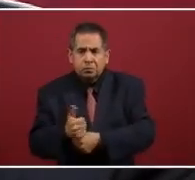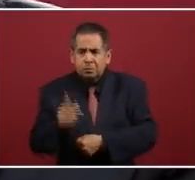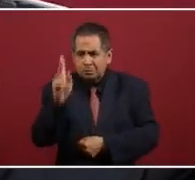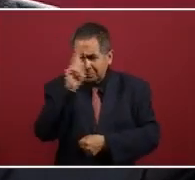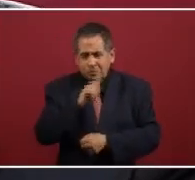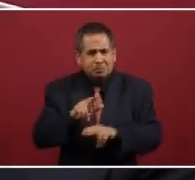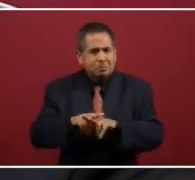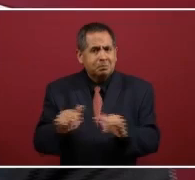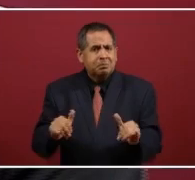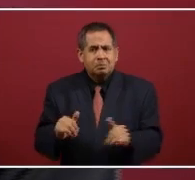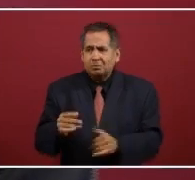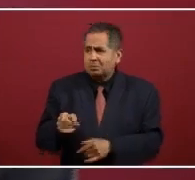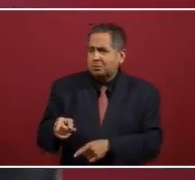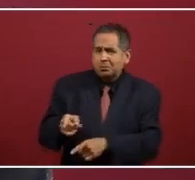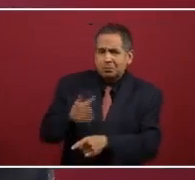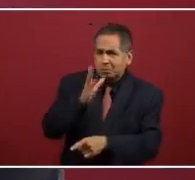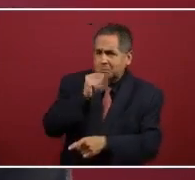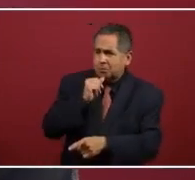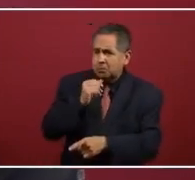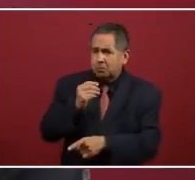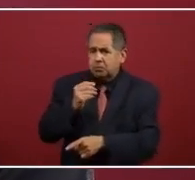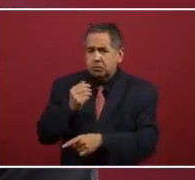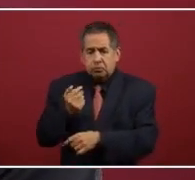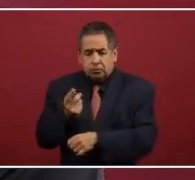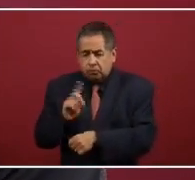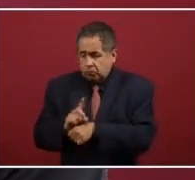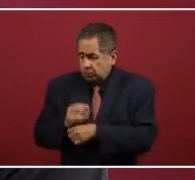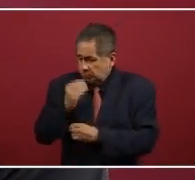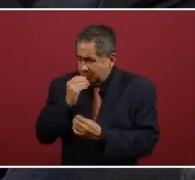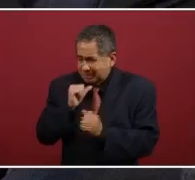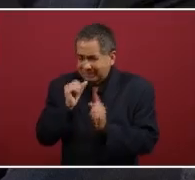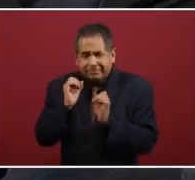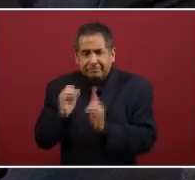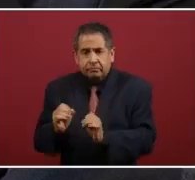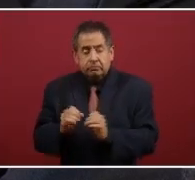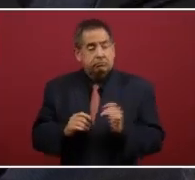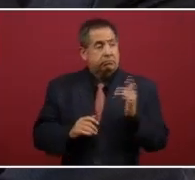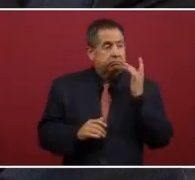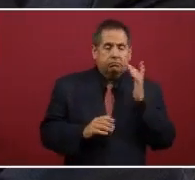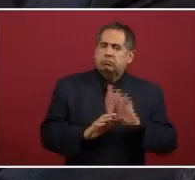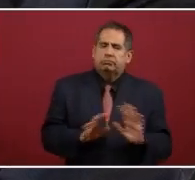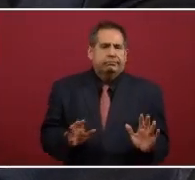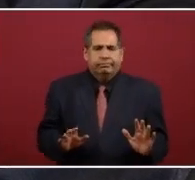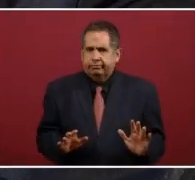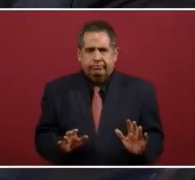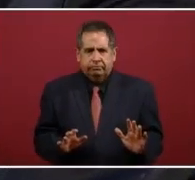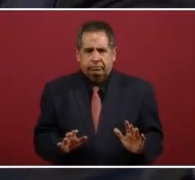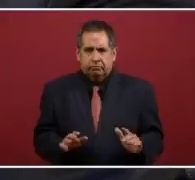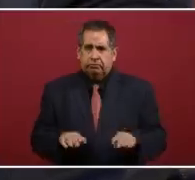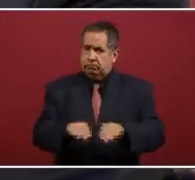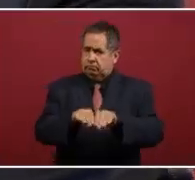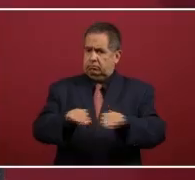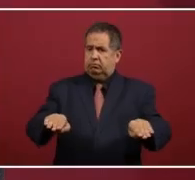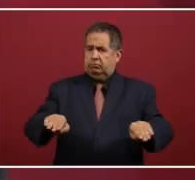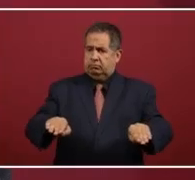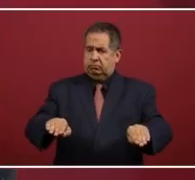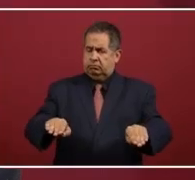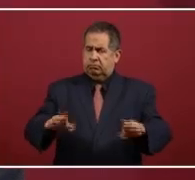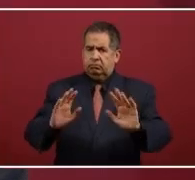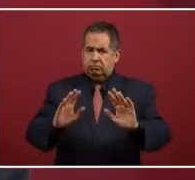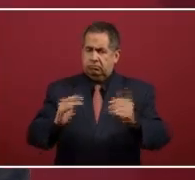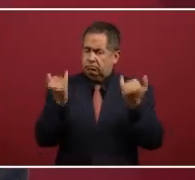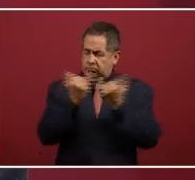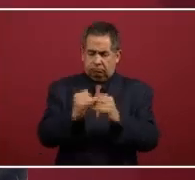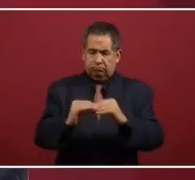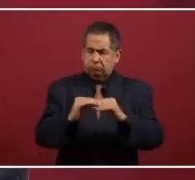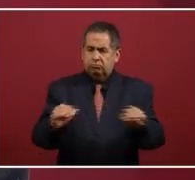ni siquiera para lo indispensable. Entonces, es igualdad, es